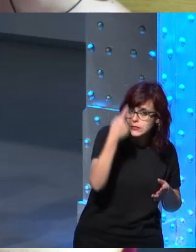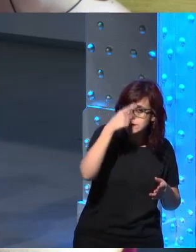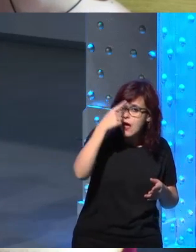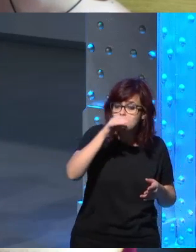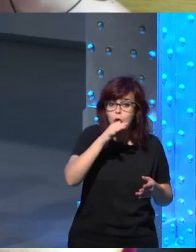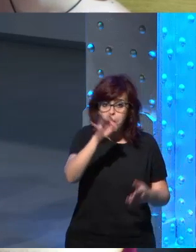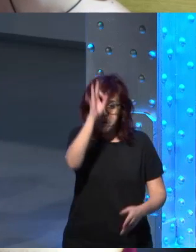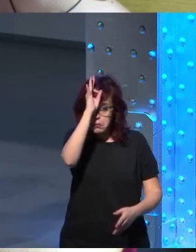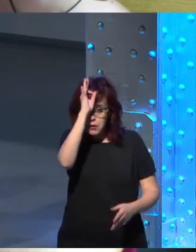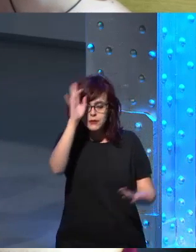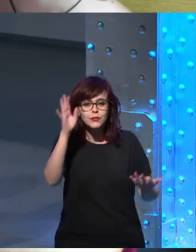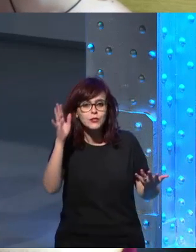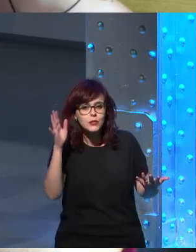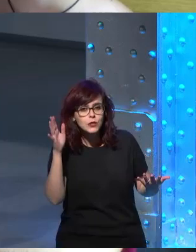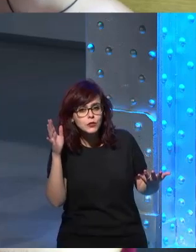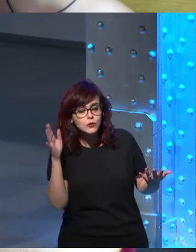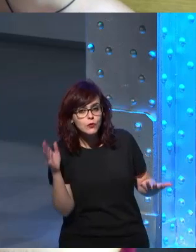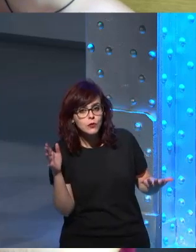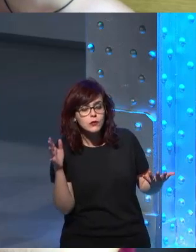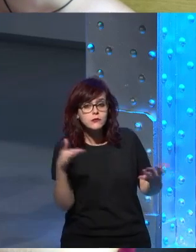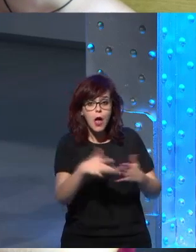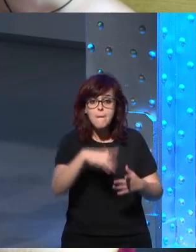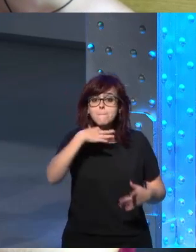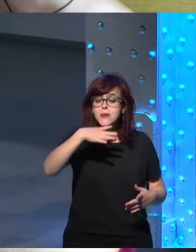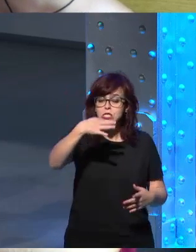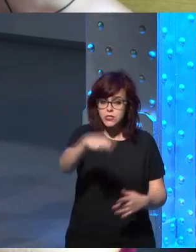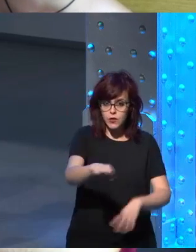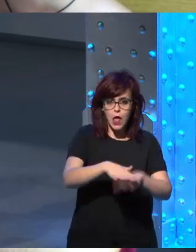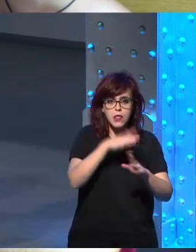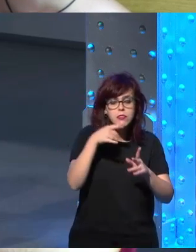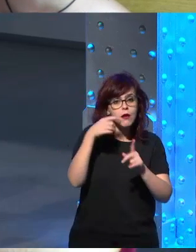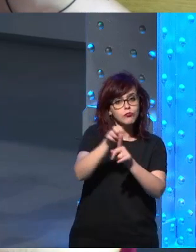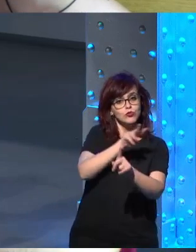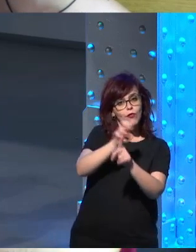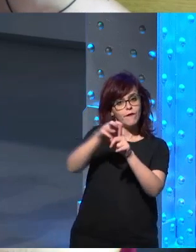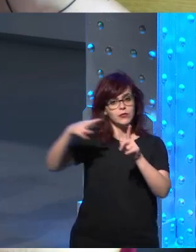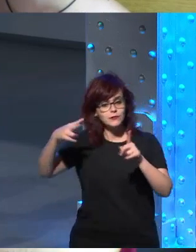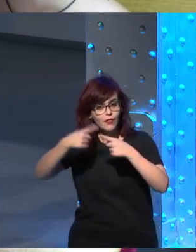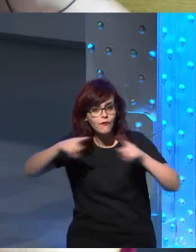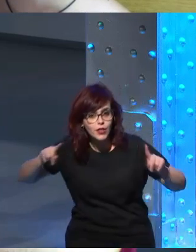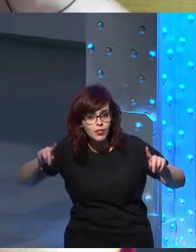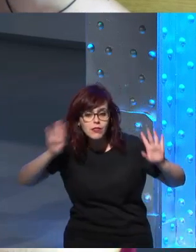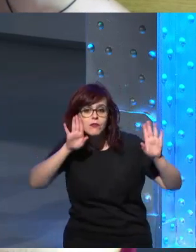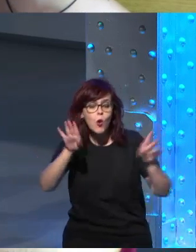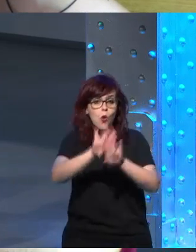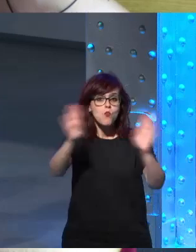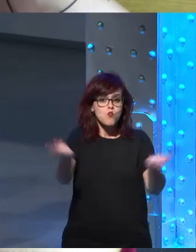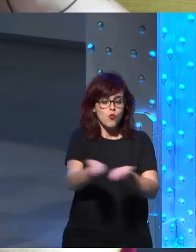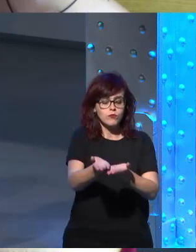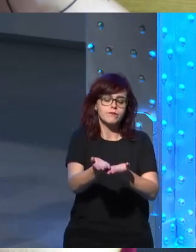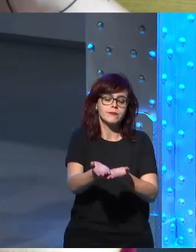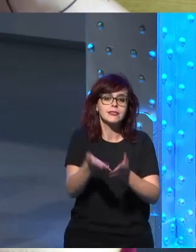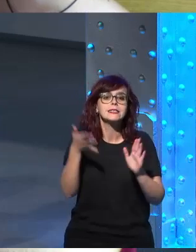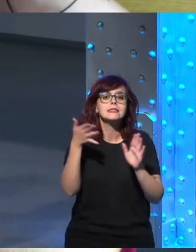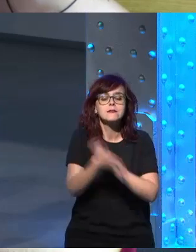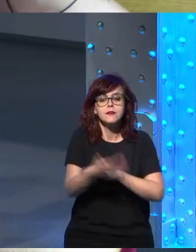bueno que esta posibilidad de visualización que pueda tener mundial? Quiero decir,